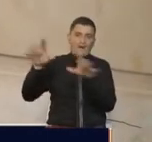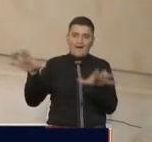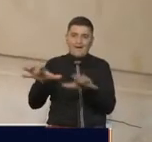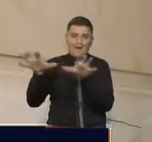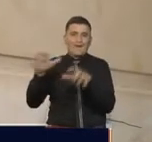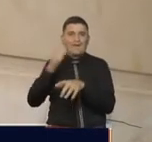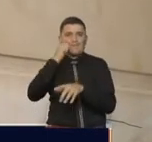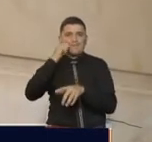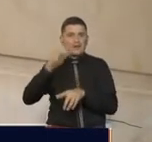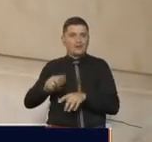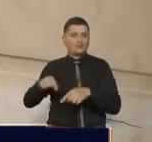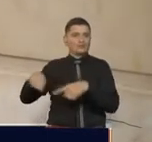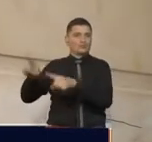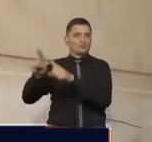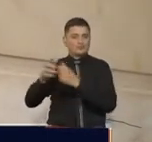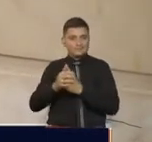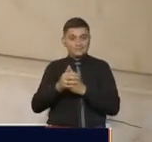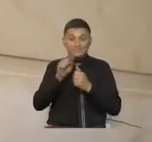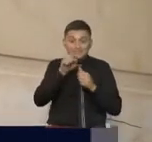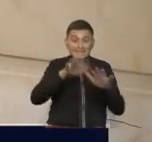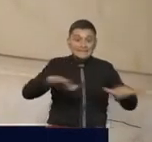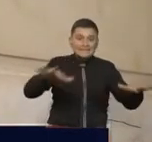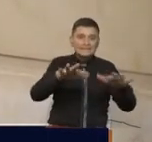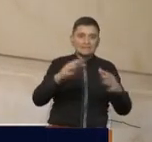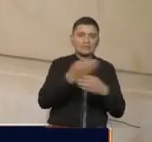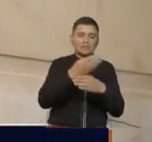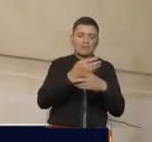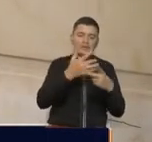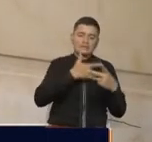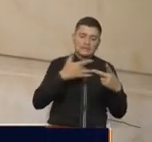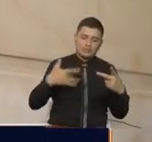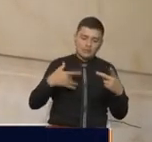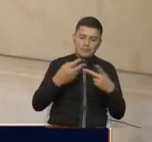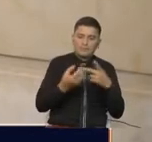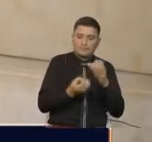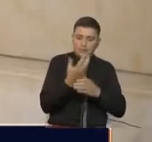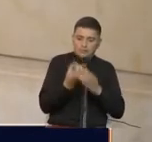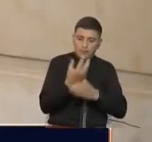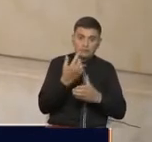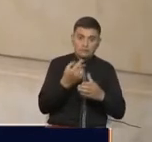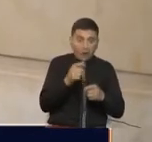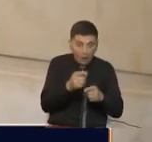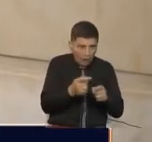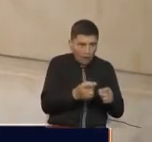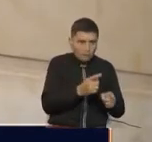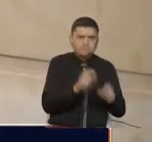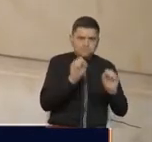Hoy esa región tiene problemas de salud, tiene problemas de productividad, la región más fértil del mundo.